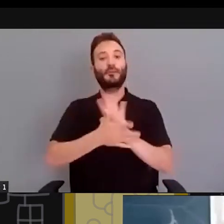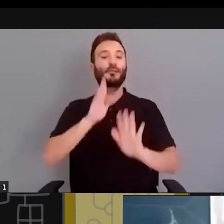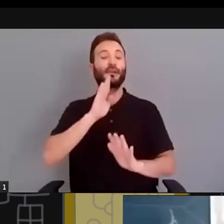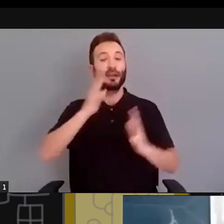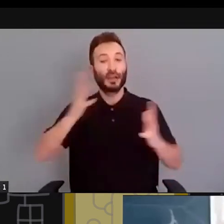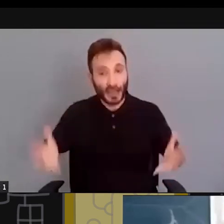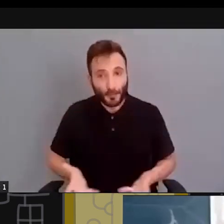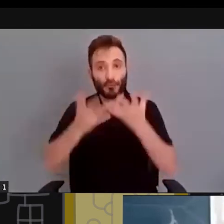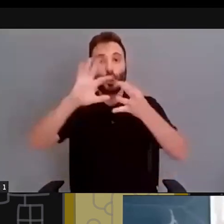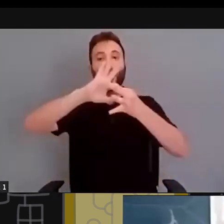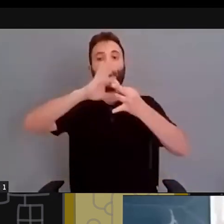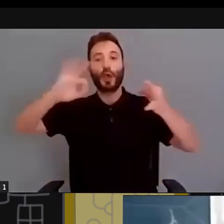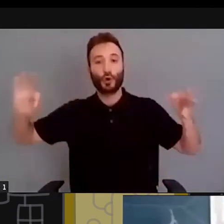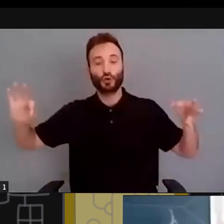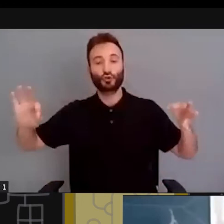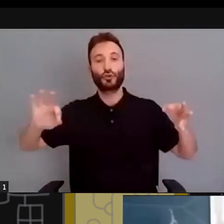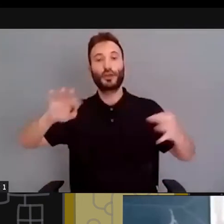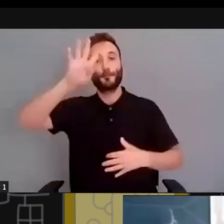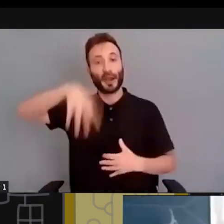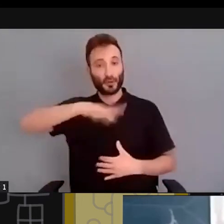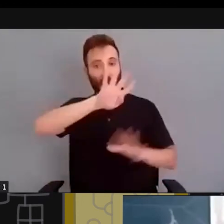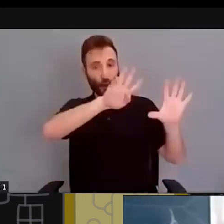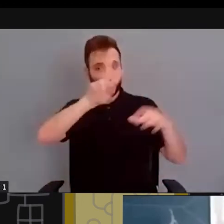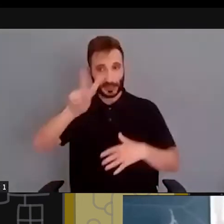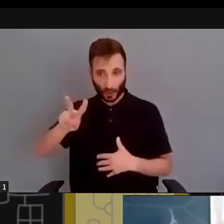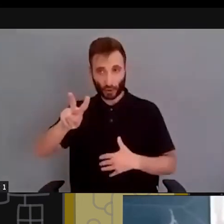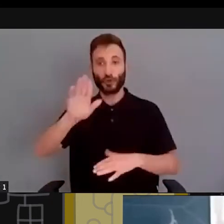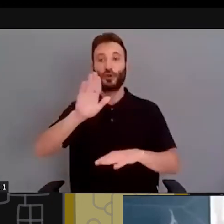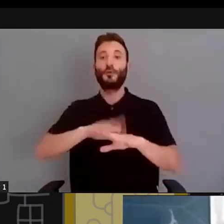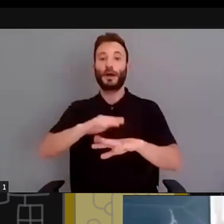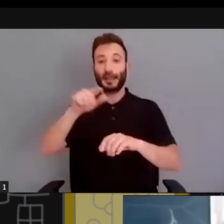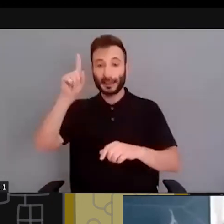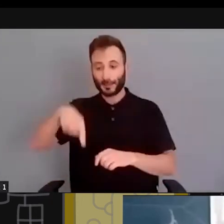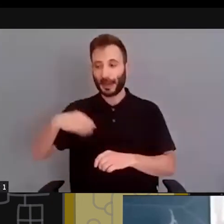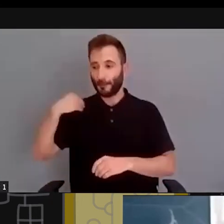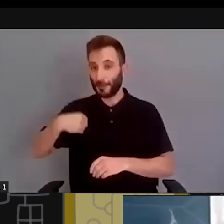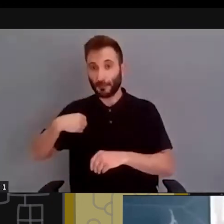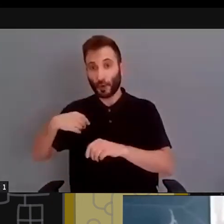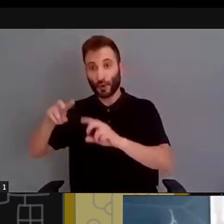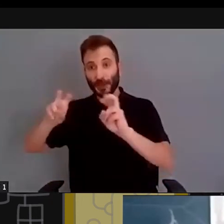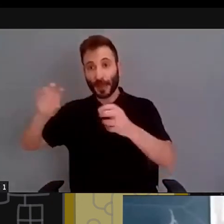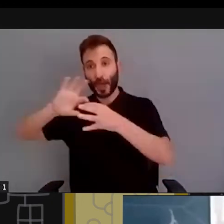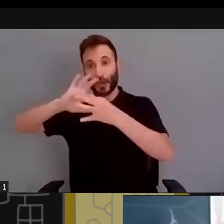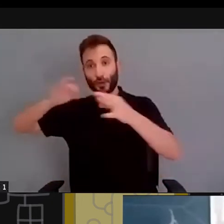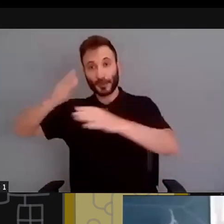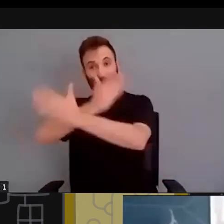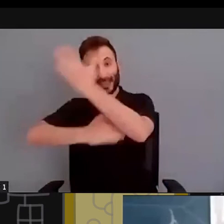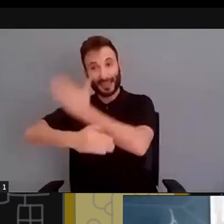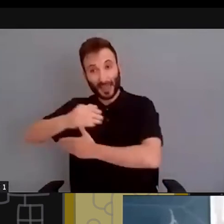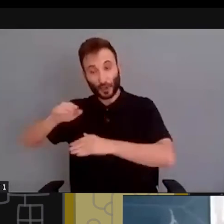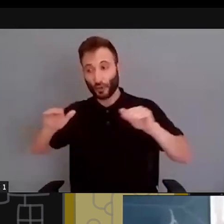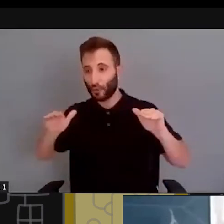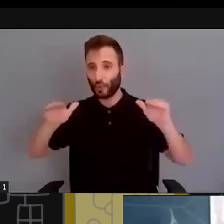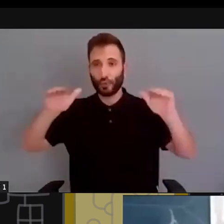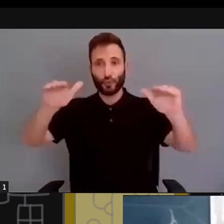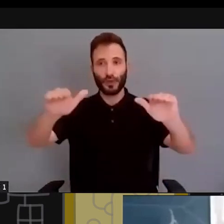los Juegos Olímpicos de Barcelona 92 para que fueran al mismo nivel los Paralímpicos y los Olímpicos. Entonces, eso, ¿cómo de